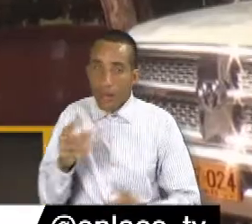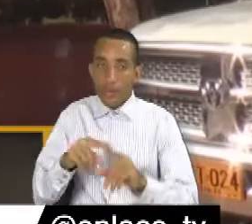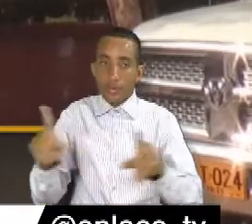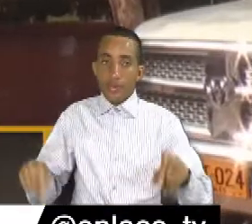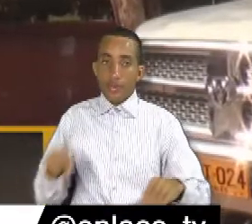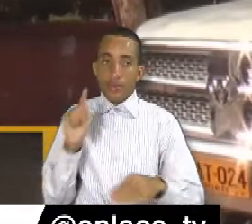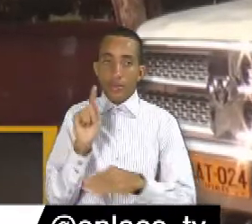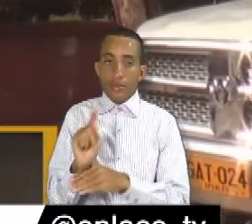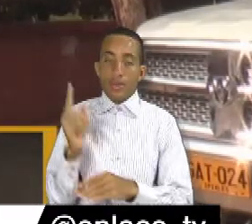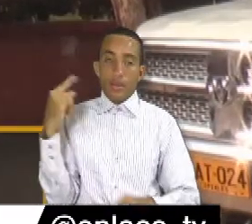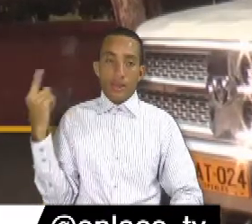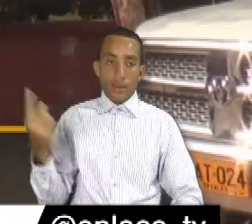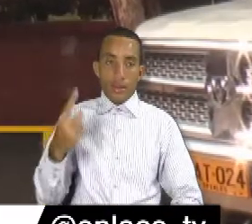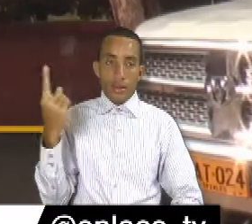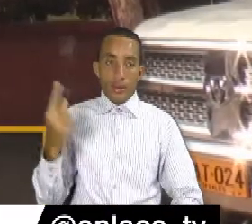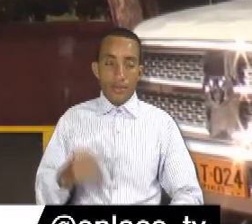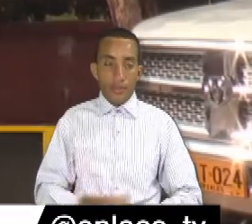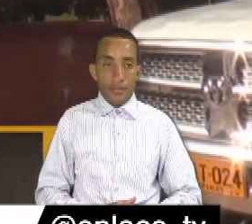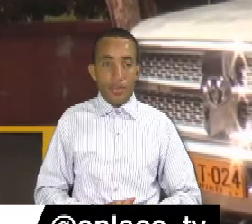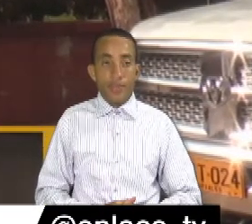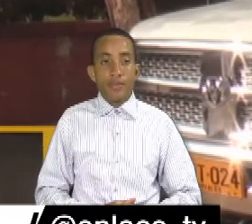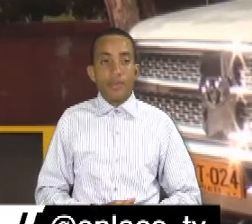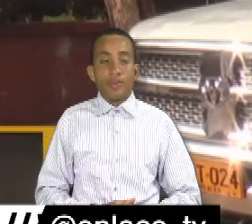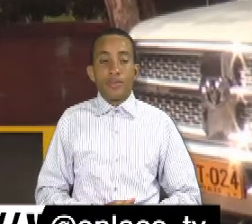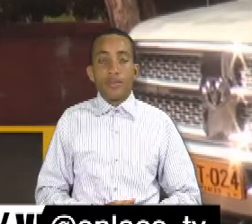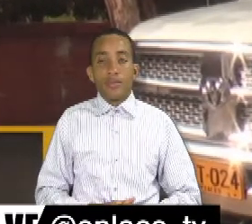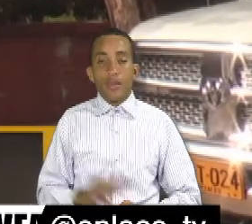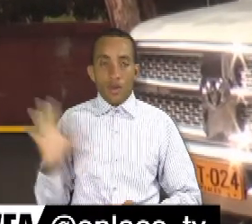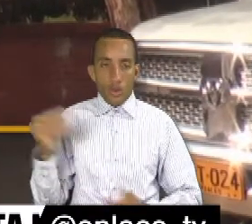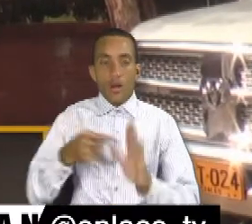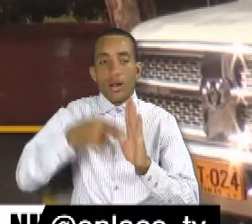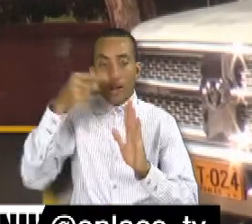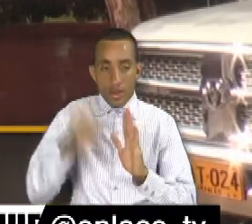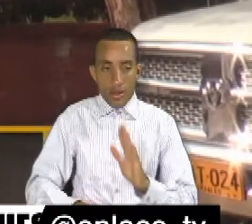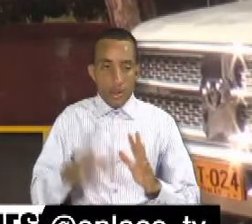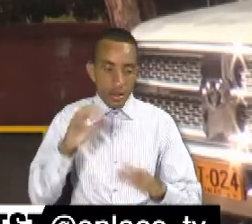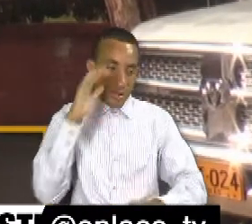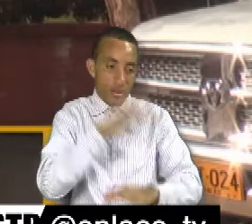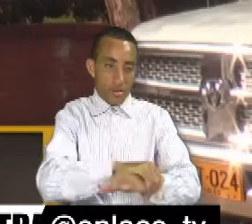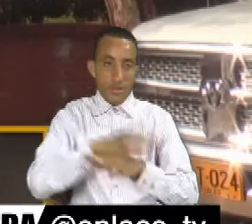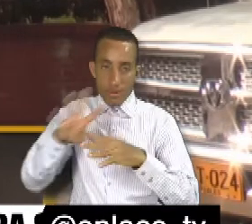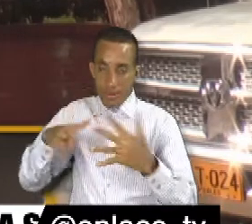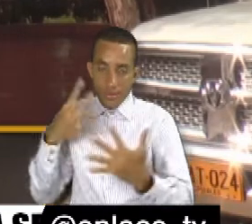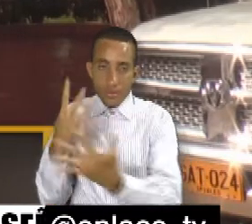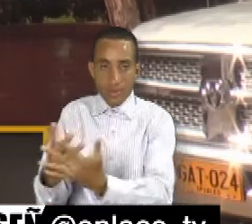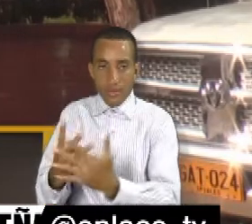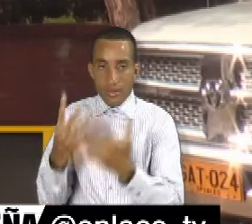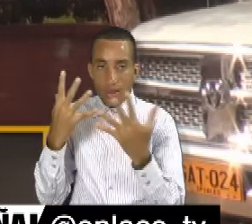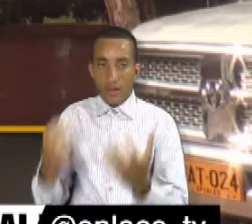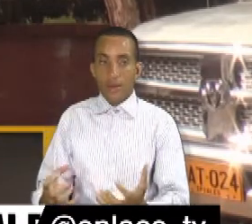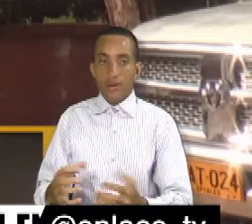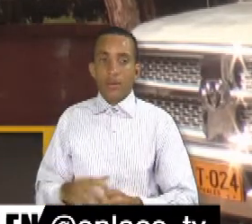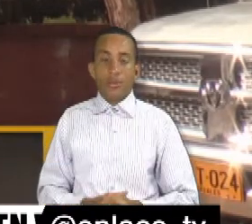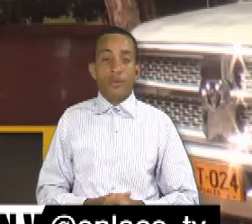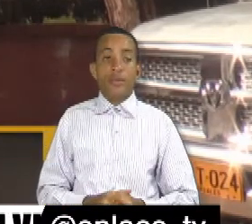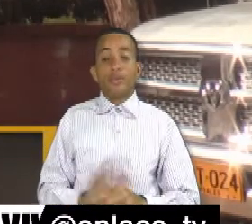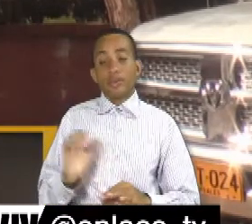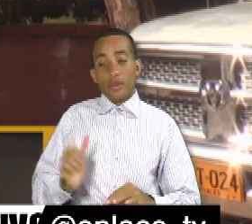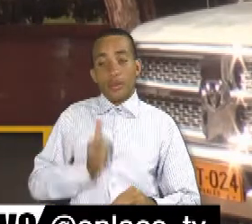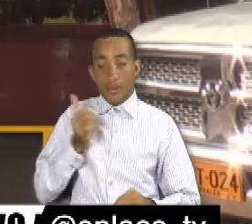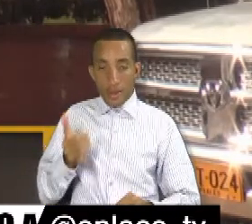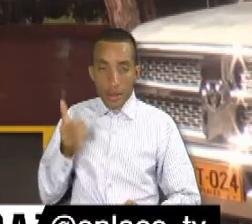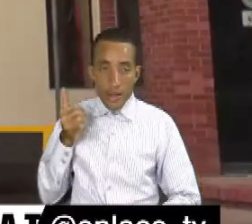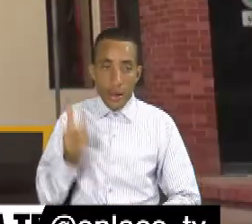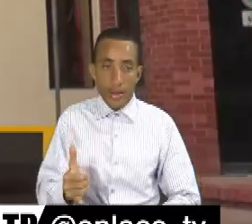Nación. Las autoridades están pidiendo la retención en centro carcelario para el médico legista. Este caso de presunto abuso sexual a